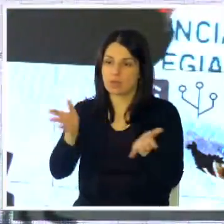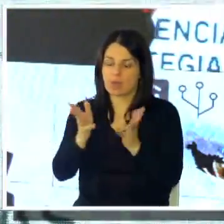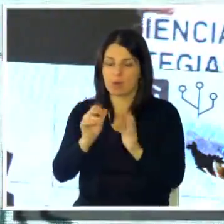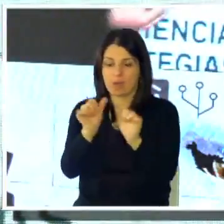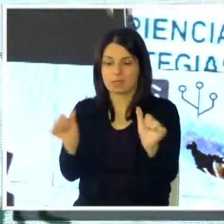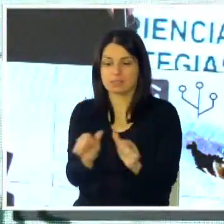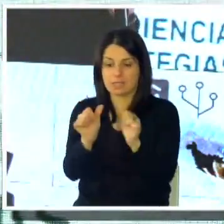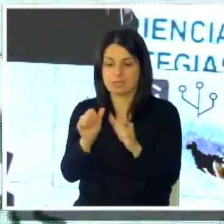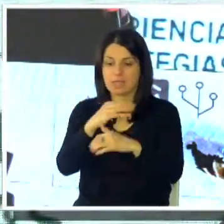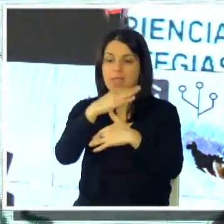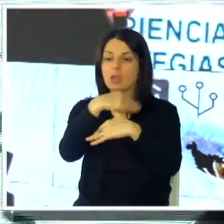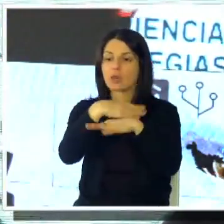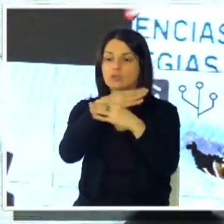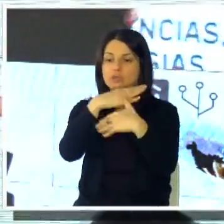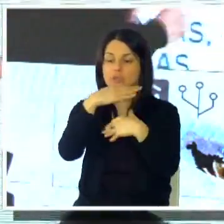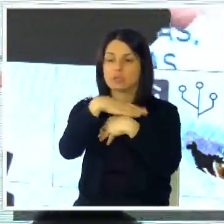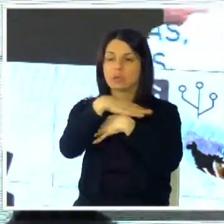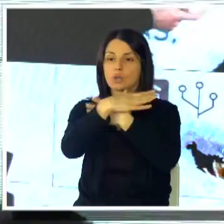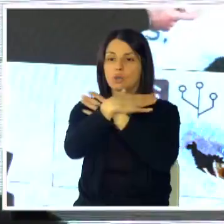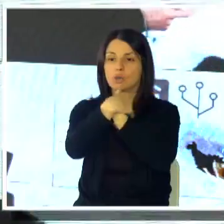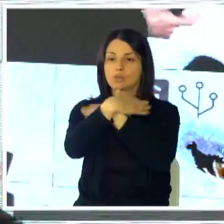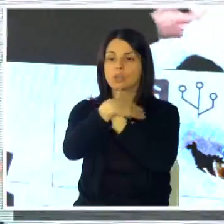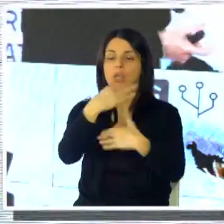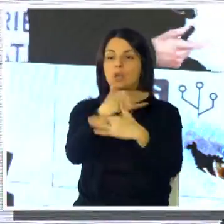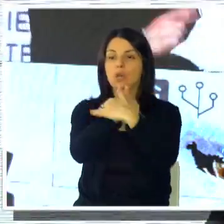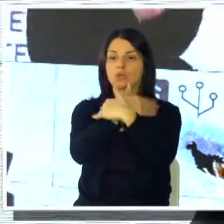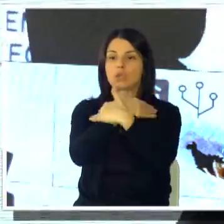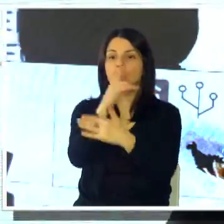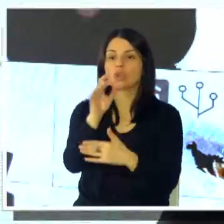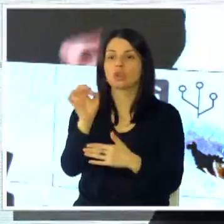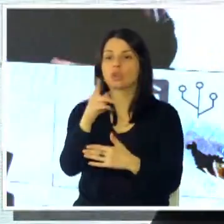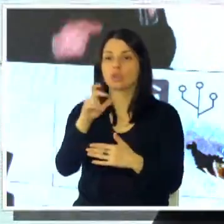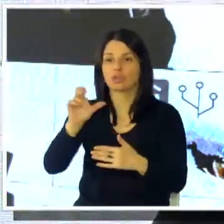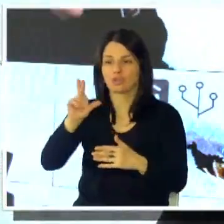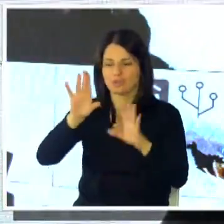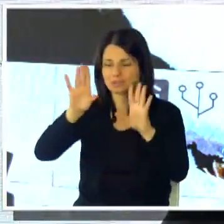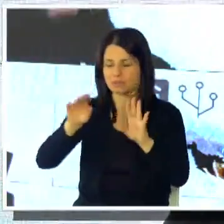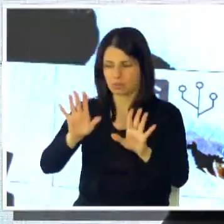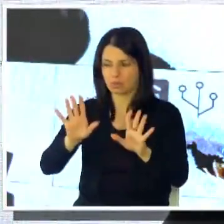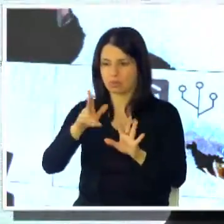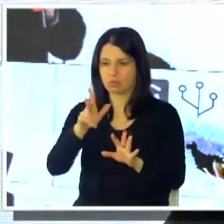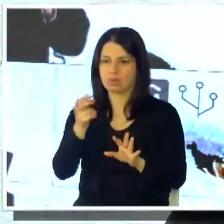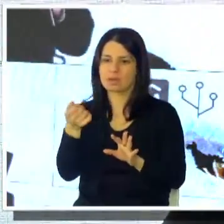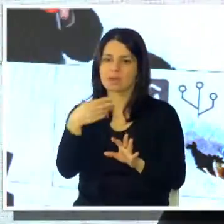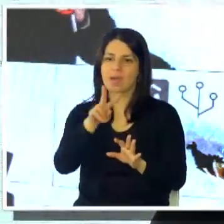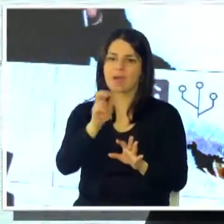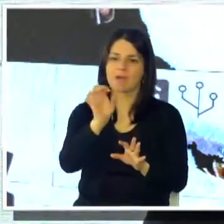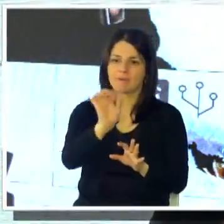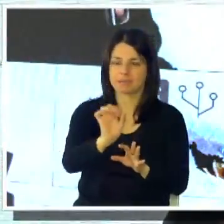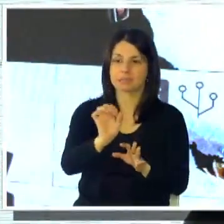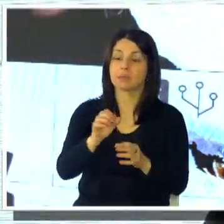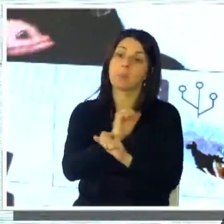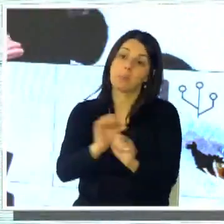sobre contenedores Docker. Todo eso en el sabor Java, digamos, JavaScript. Podríamos